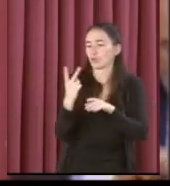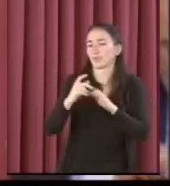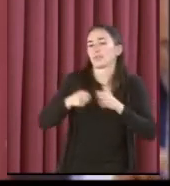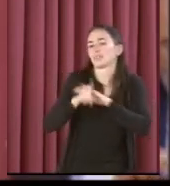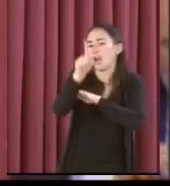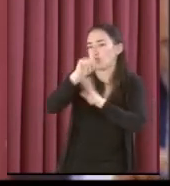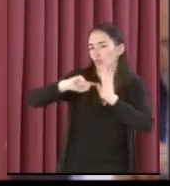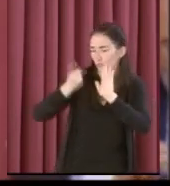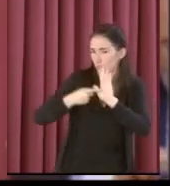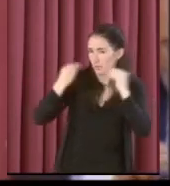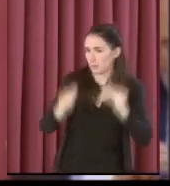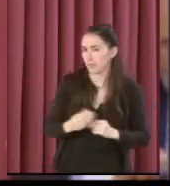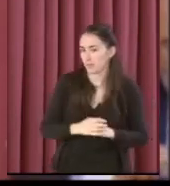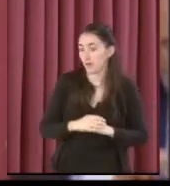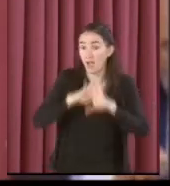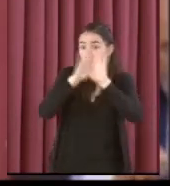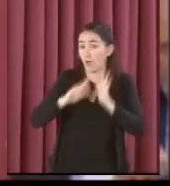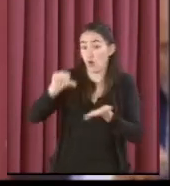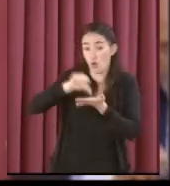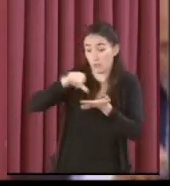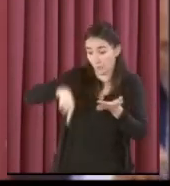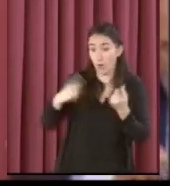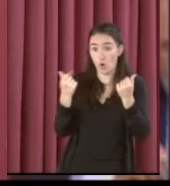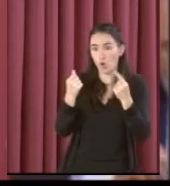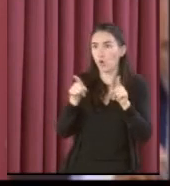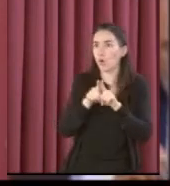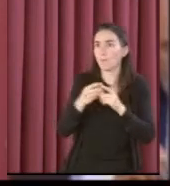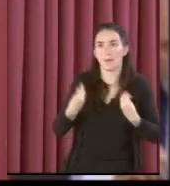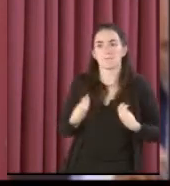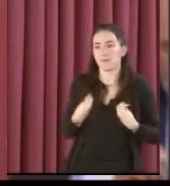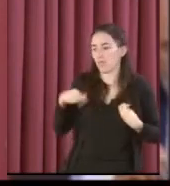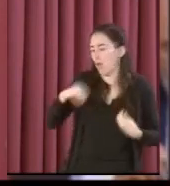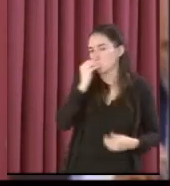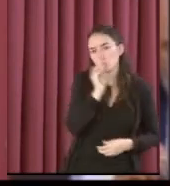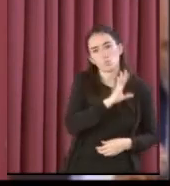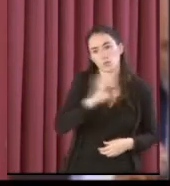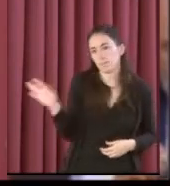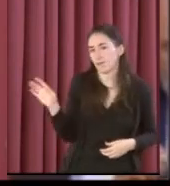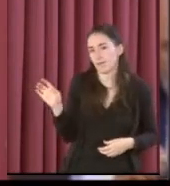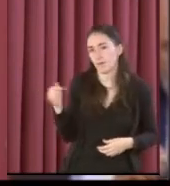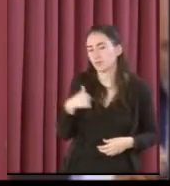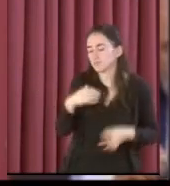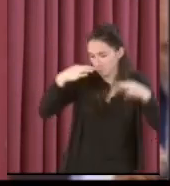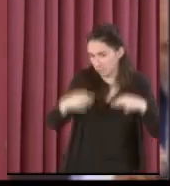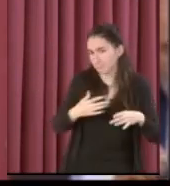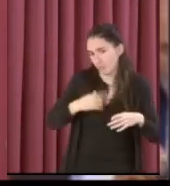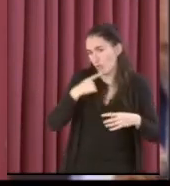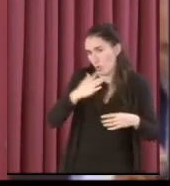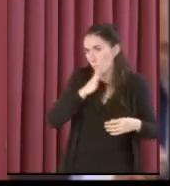En definitiva, Logroño es una gran ciudad para vivir y hago esta afirmación en la que creo firmemente como alcaldesa y como